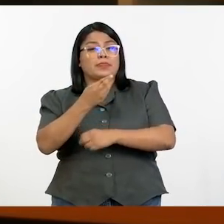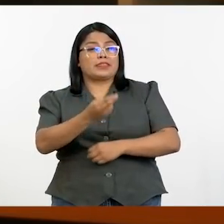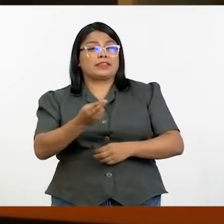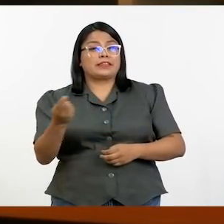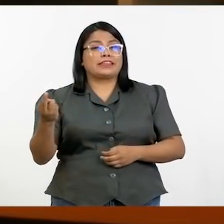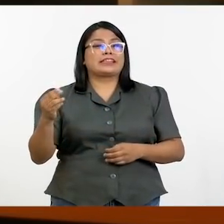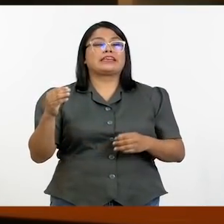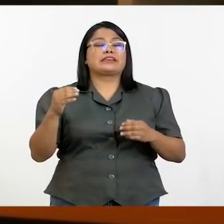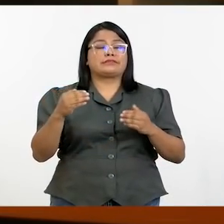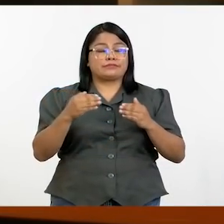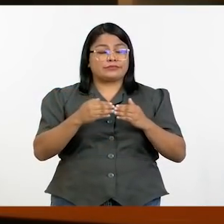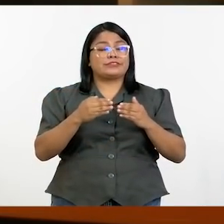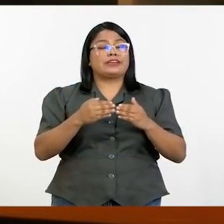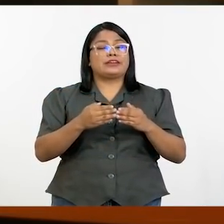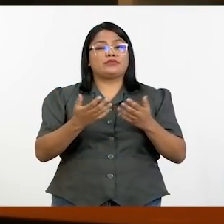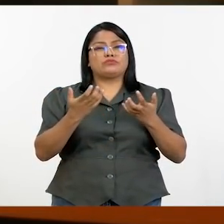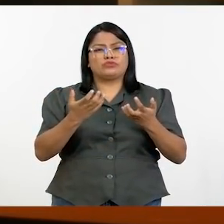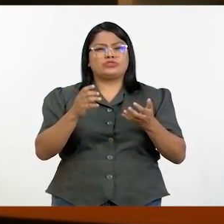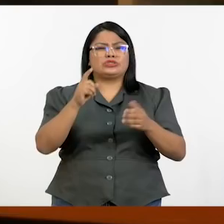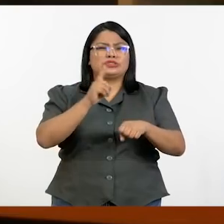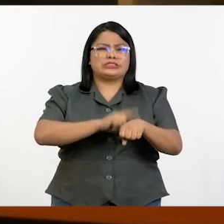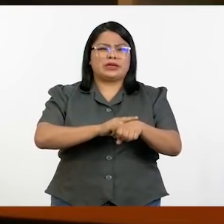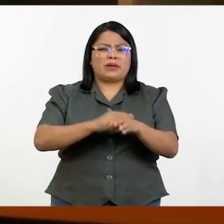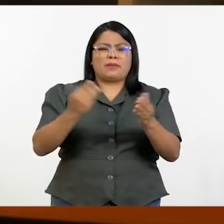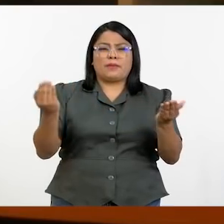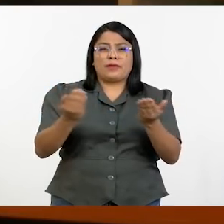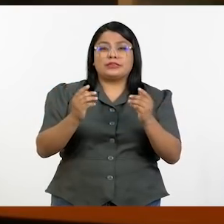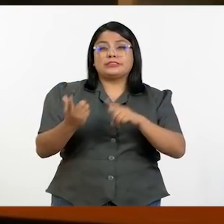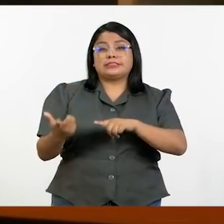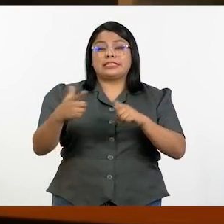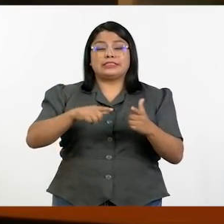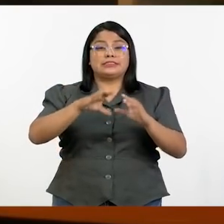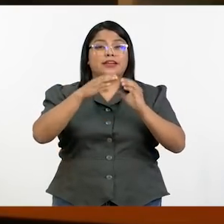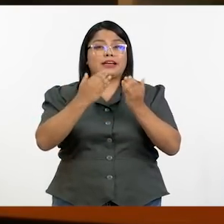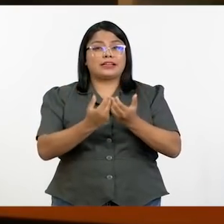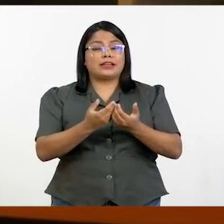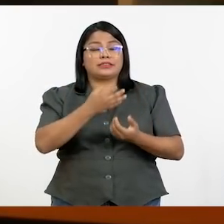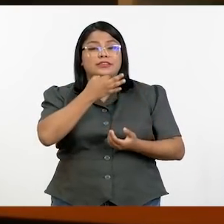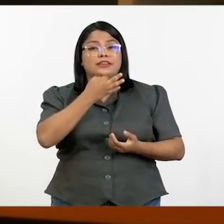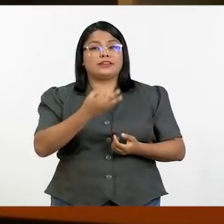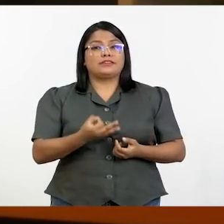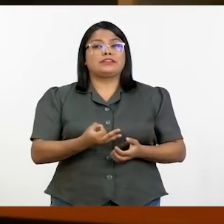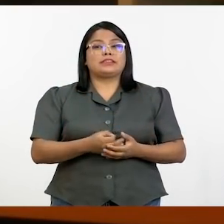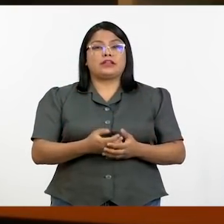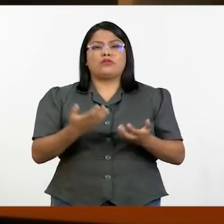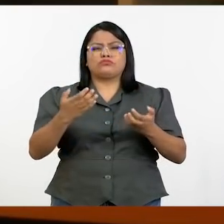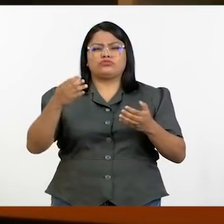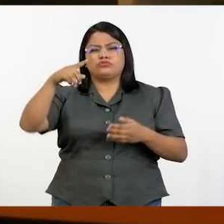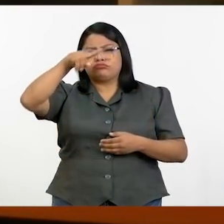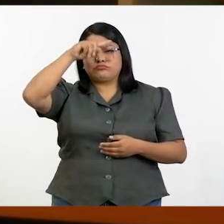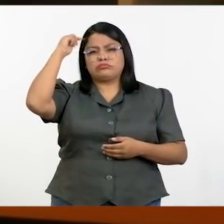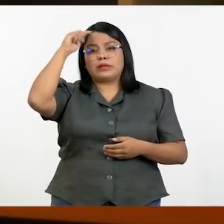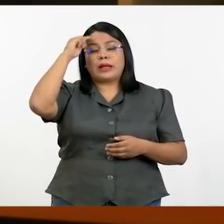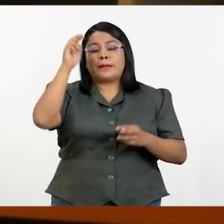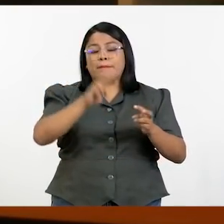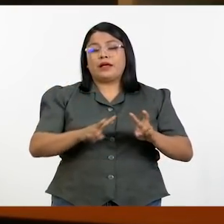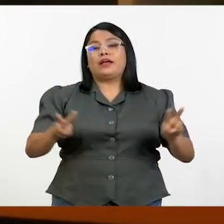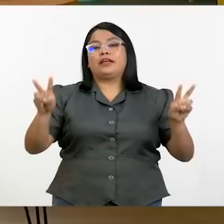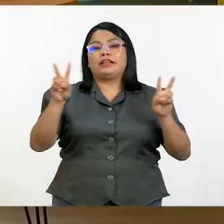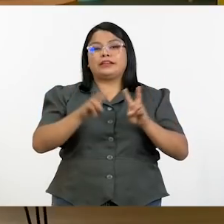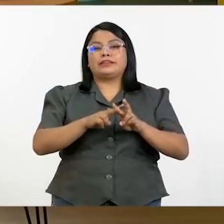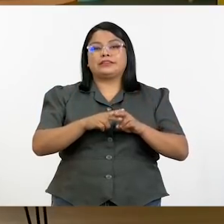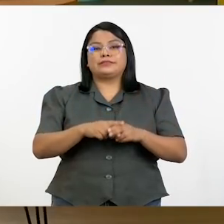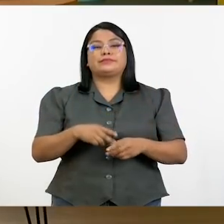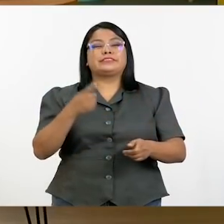de recursos que tanto tiempo nos consumen cuando nosotros estamos preparando una clase. Realmente es un arduo esfuerzo que hay que